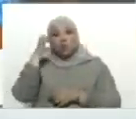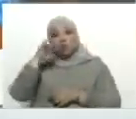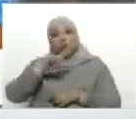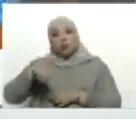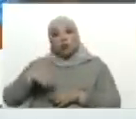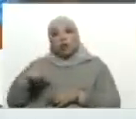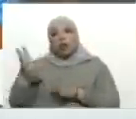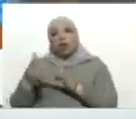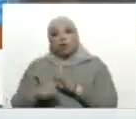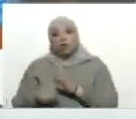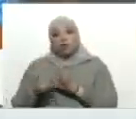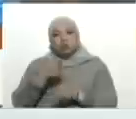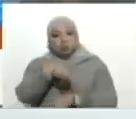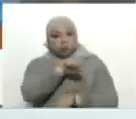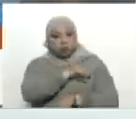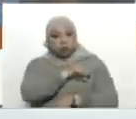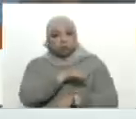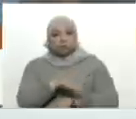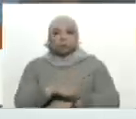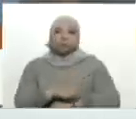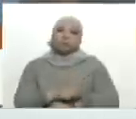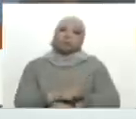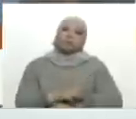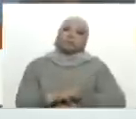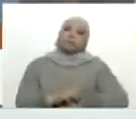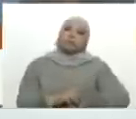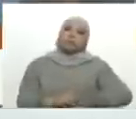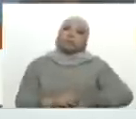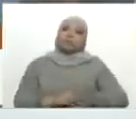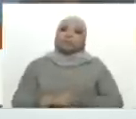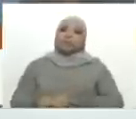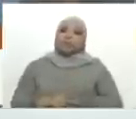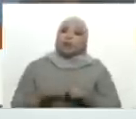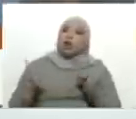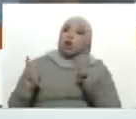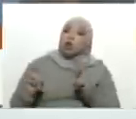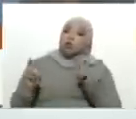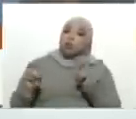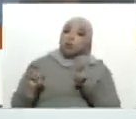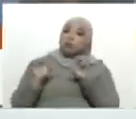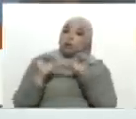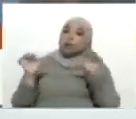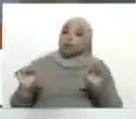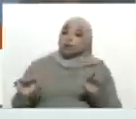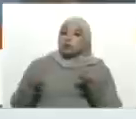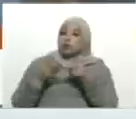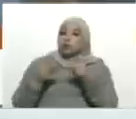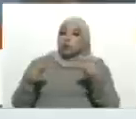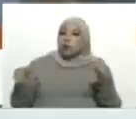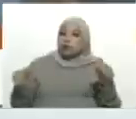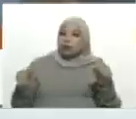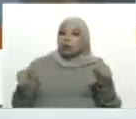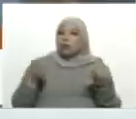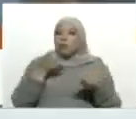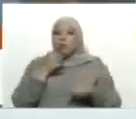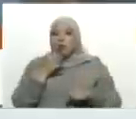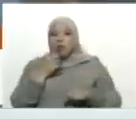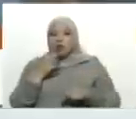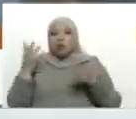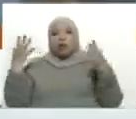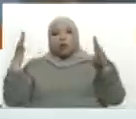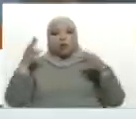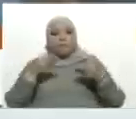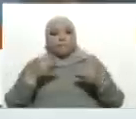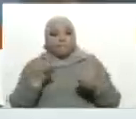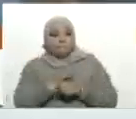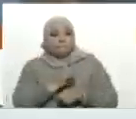por su saqueo colonial imperialista por ahí tenemos nuevas formas de imperialismo más sutiles algunas veces aplaudidas por las